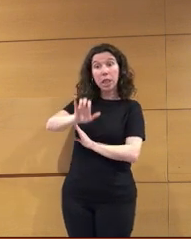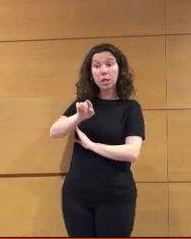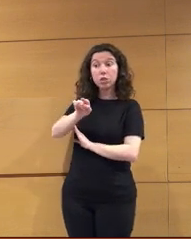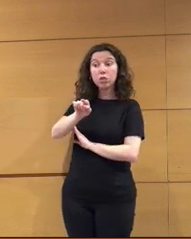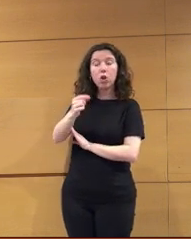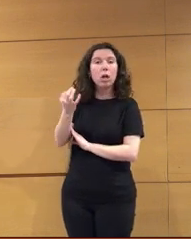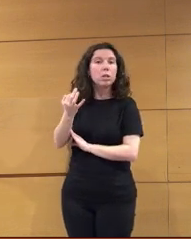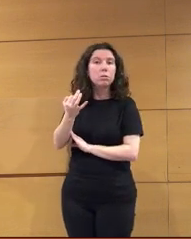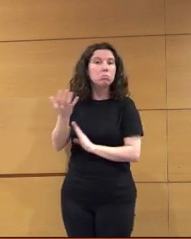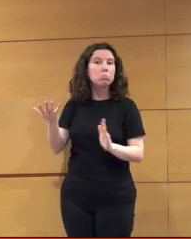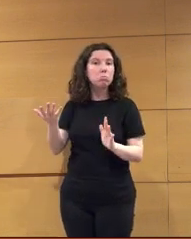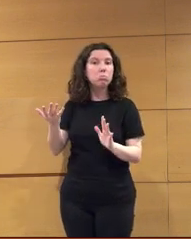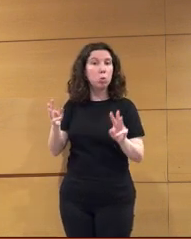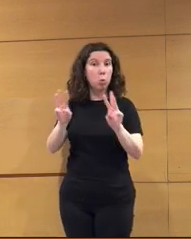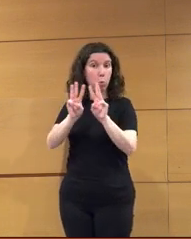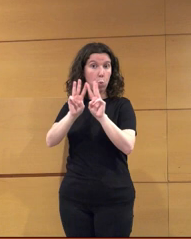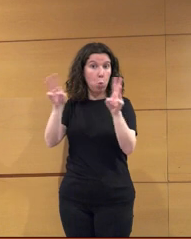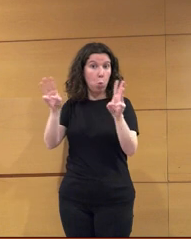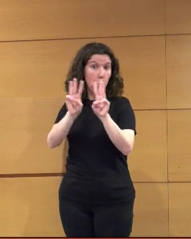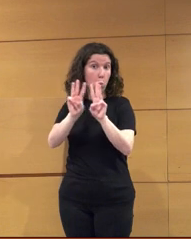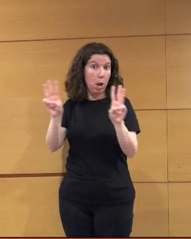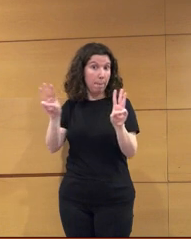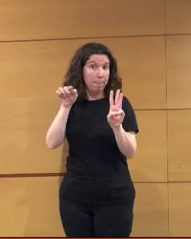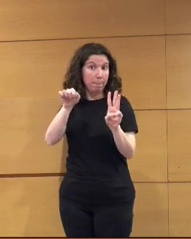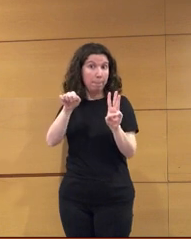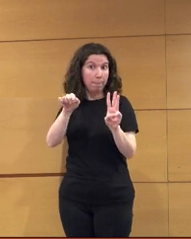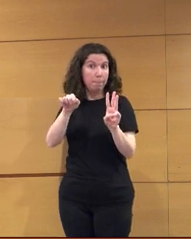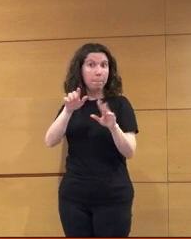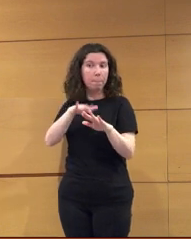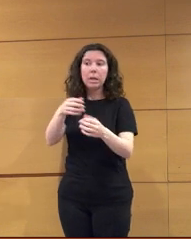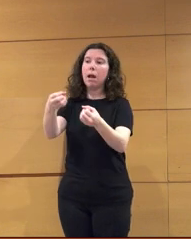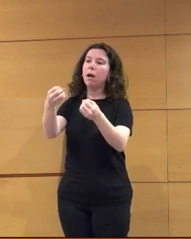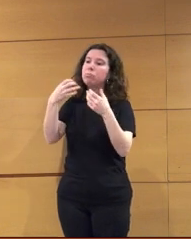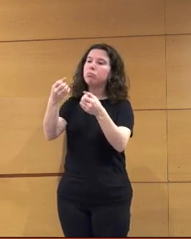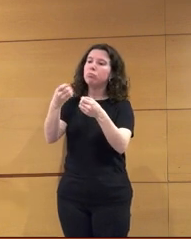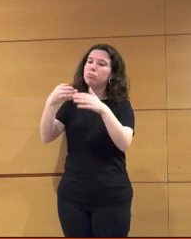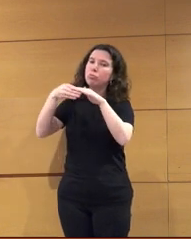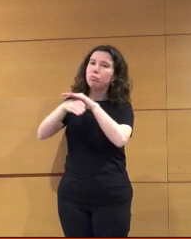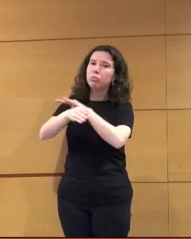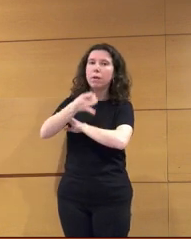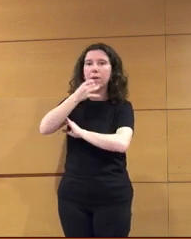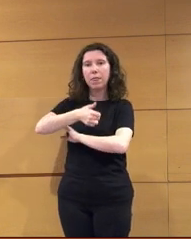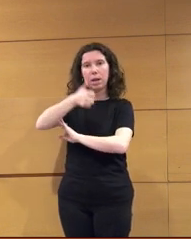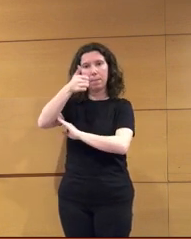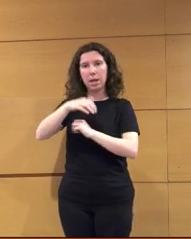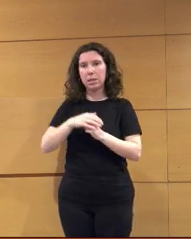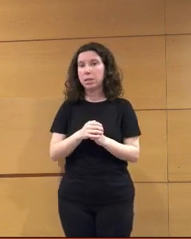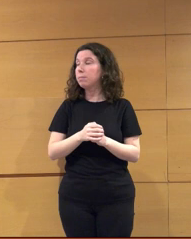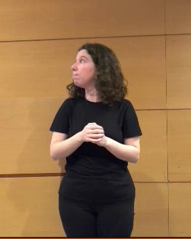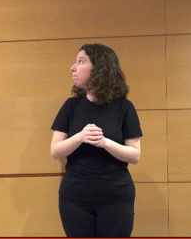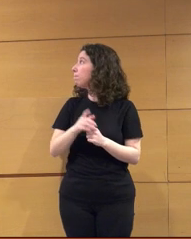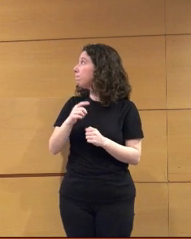una página web facilita el acceso a la información. Entonces, en un caso tenemos un artículo en